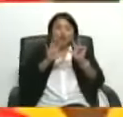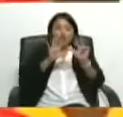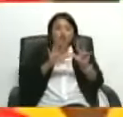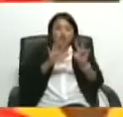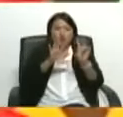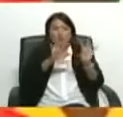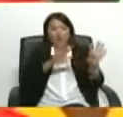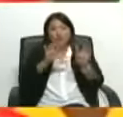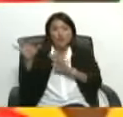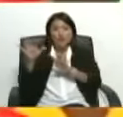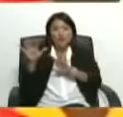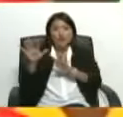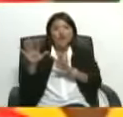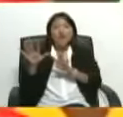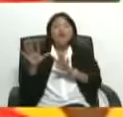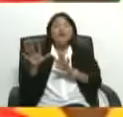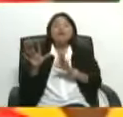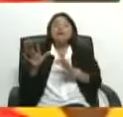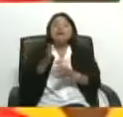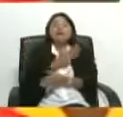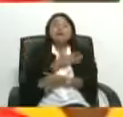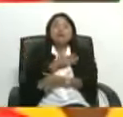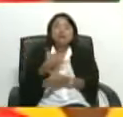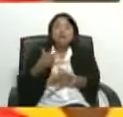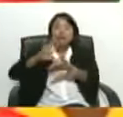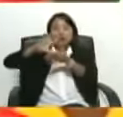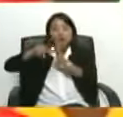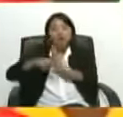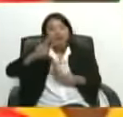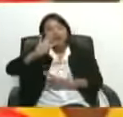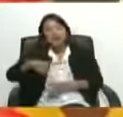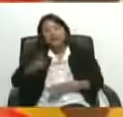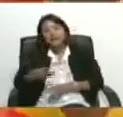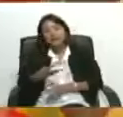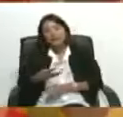1899, que pretende despojarnos de nuestra Guayana Esequiba?